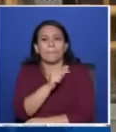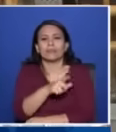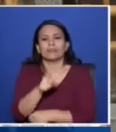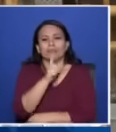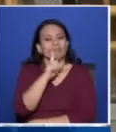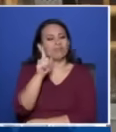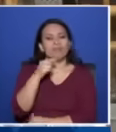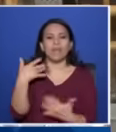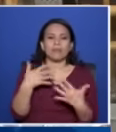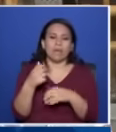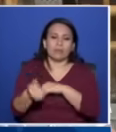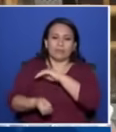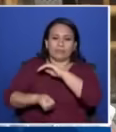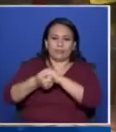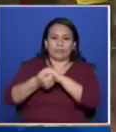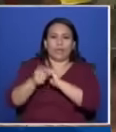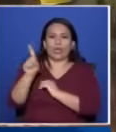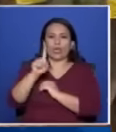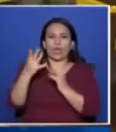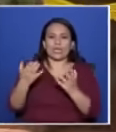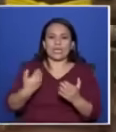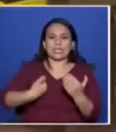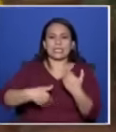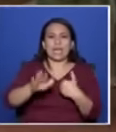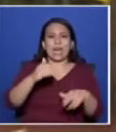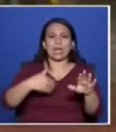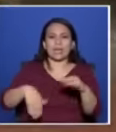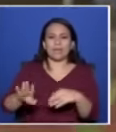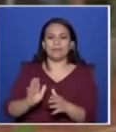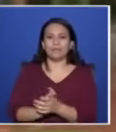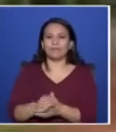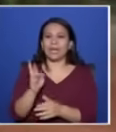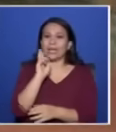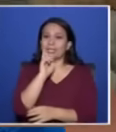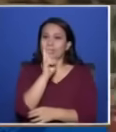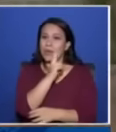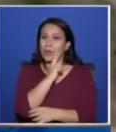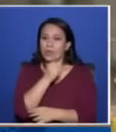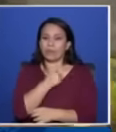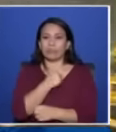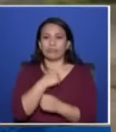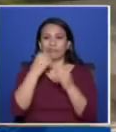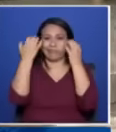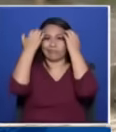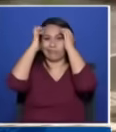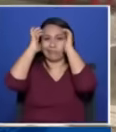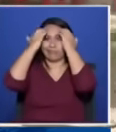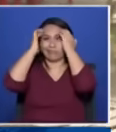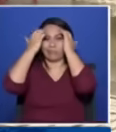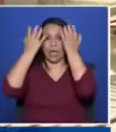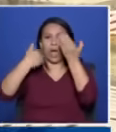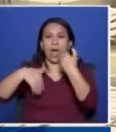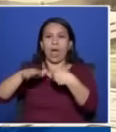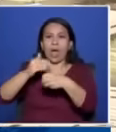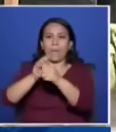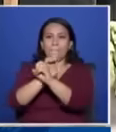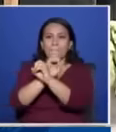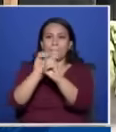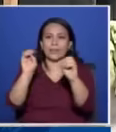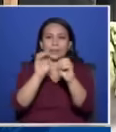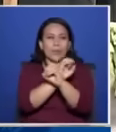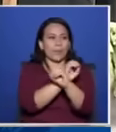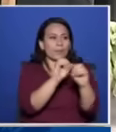y la gente está muy asustada y no viene. Para los dueños de restaurantes, estos días han sido inciertos. Locales vacíos y una